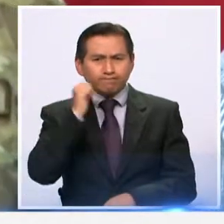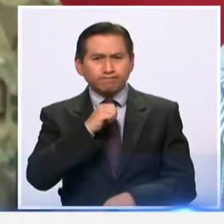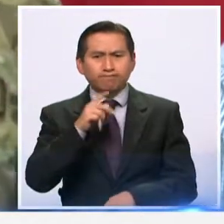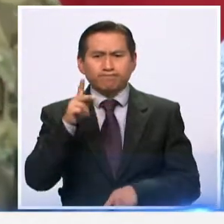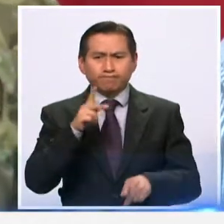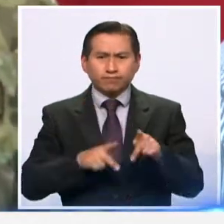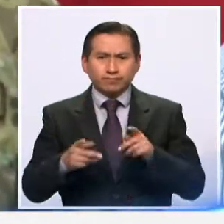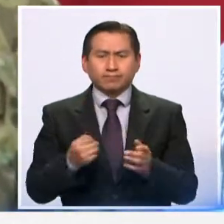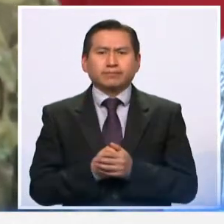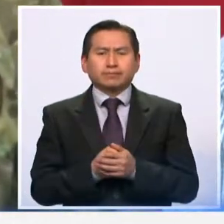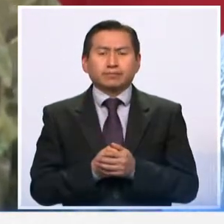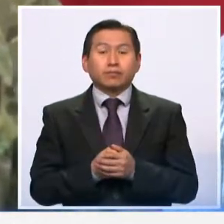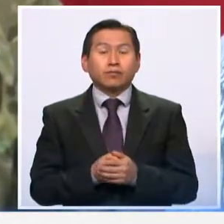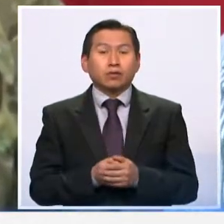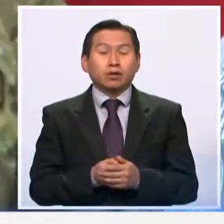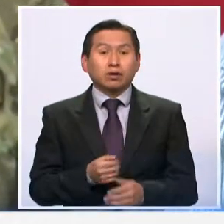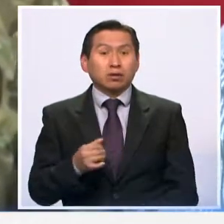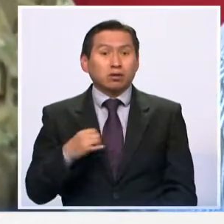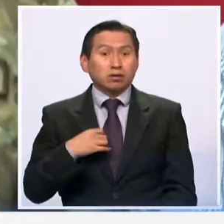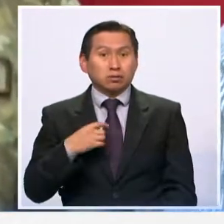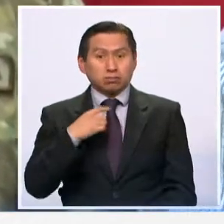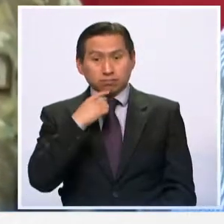Yo lo único que tengo que decir